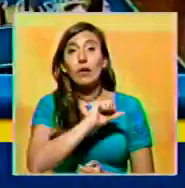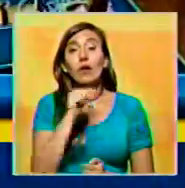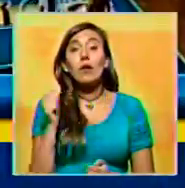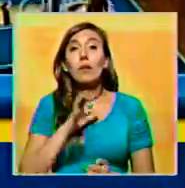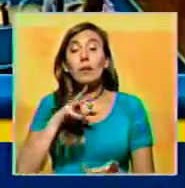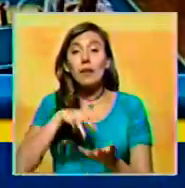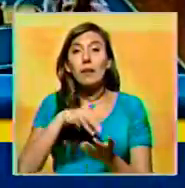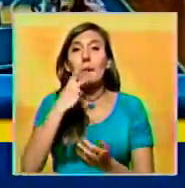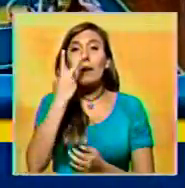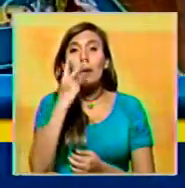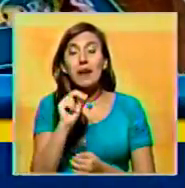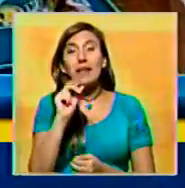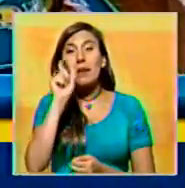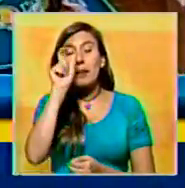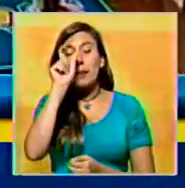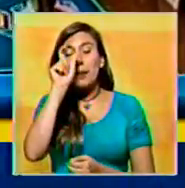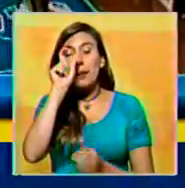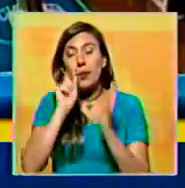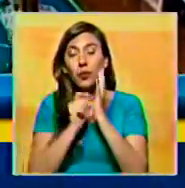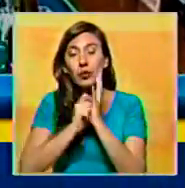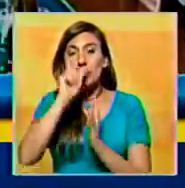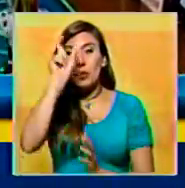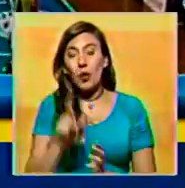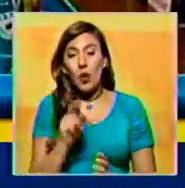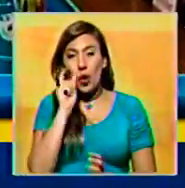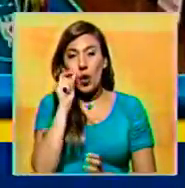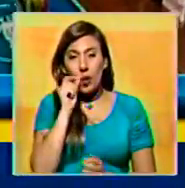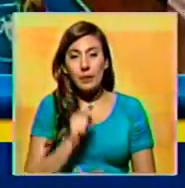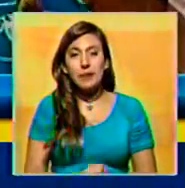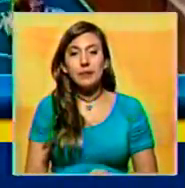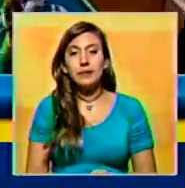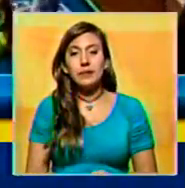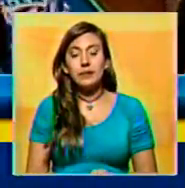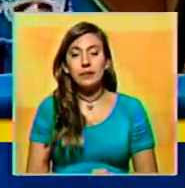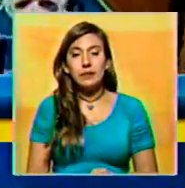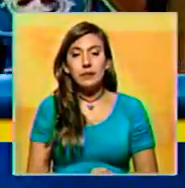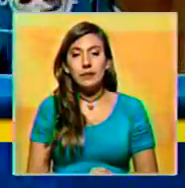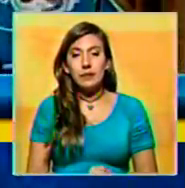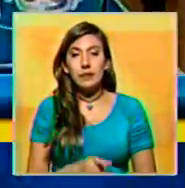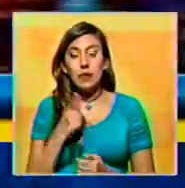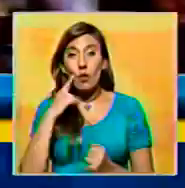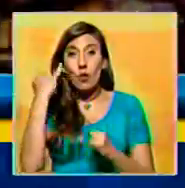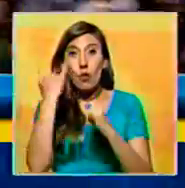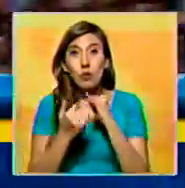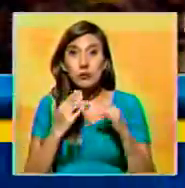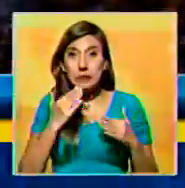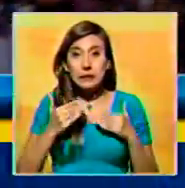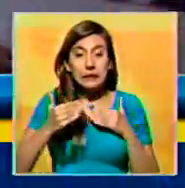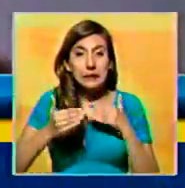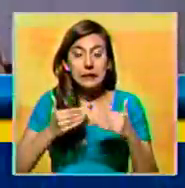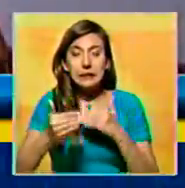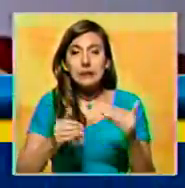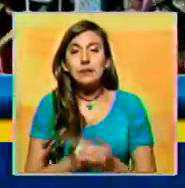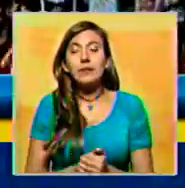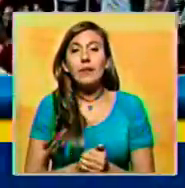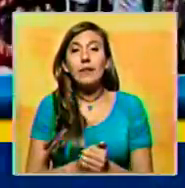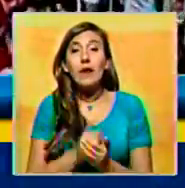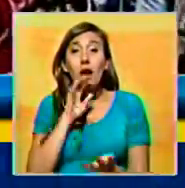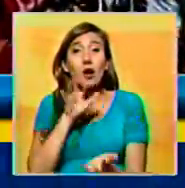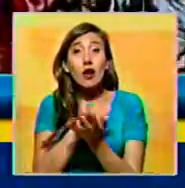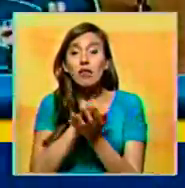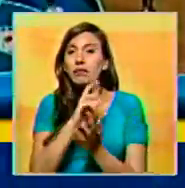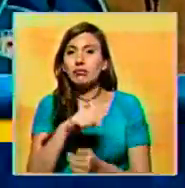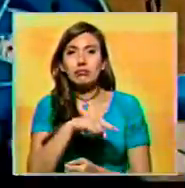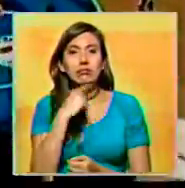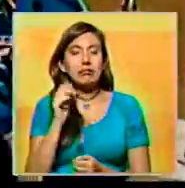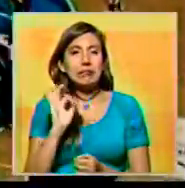20 puntos y Luis Betelmi otros 19. Gaiteros deja su marca en 2 ganados y 1 perdido en estos tercios de final, mientras que Cocodrilos sigue sin ganar, acumula